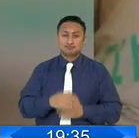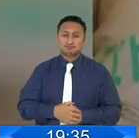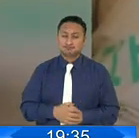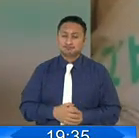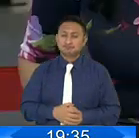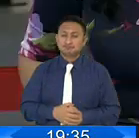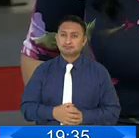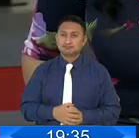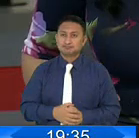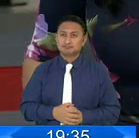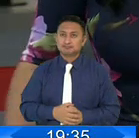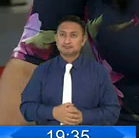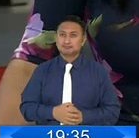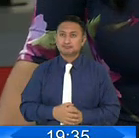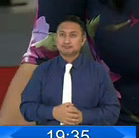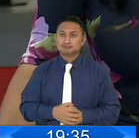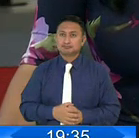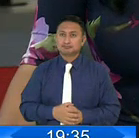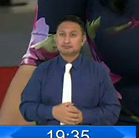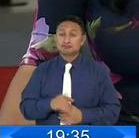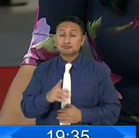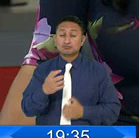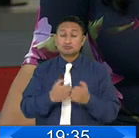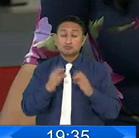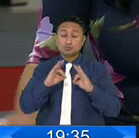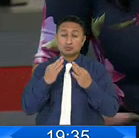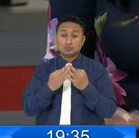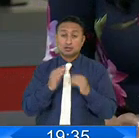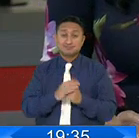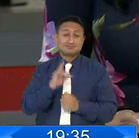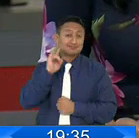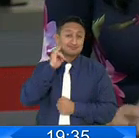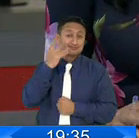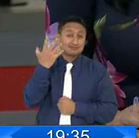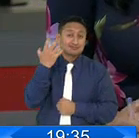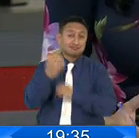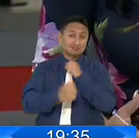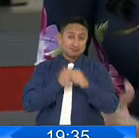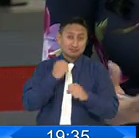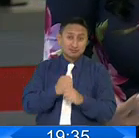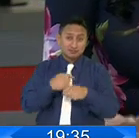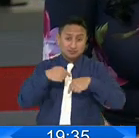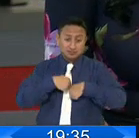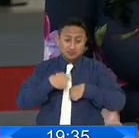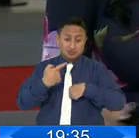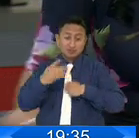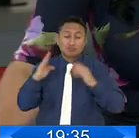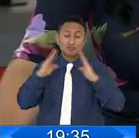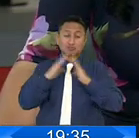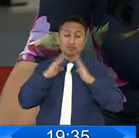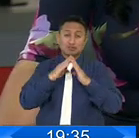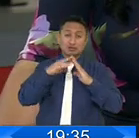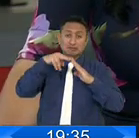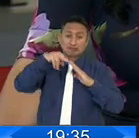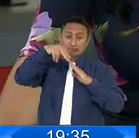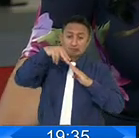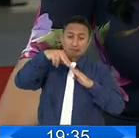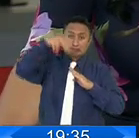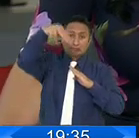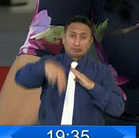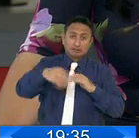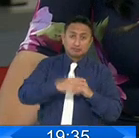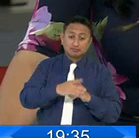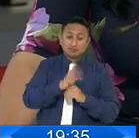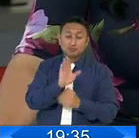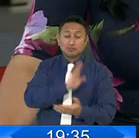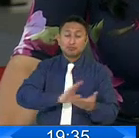Rojas. Por problemas familiares, una menor de 15 años al parecer intentó saltar de la terraza de una vivienda en la Magdalena